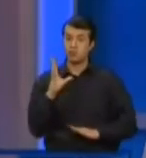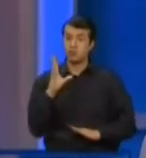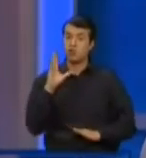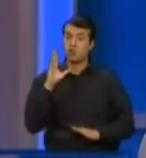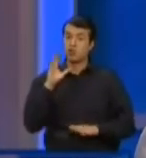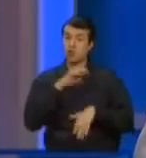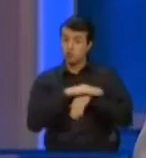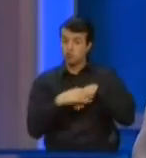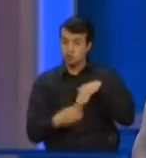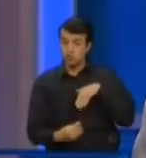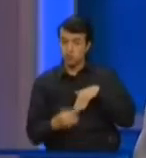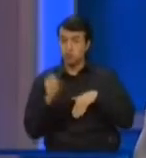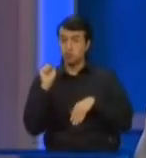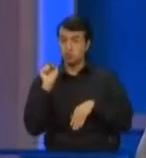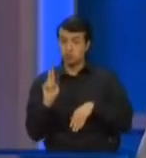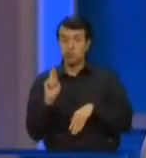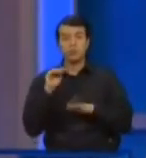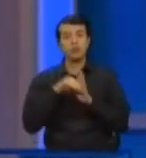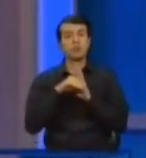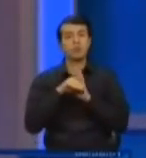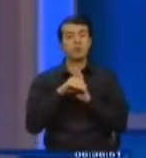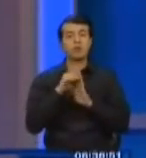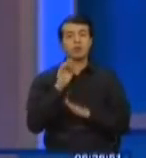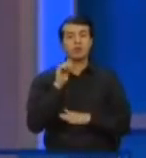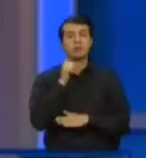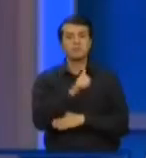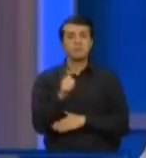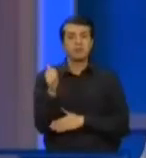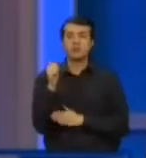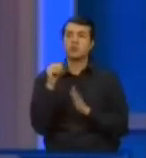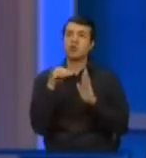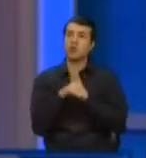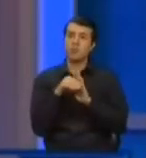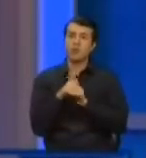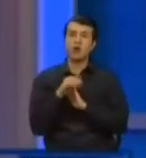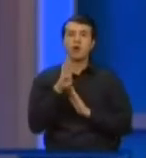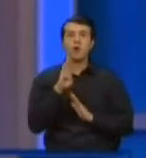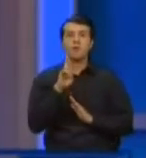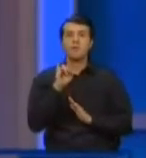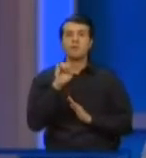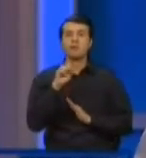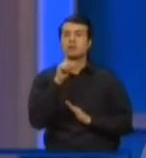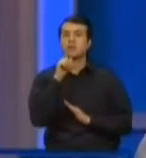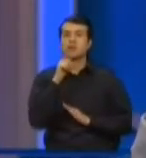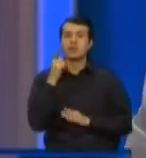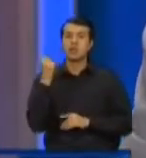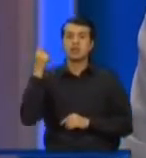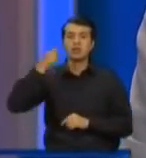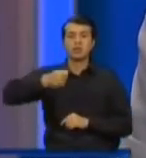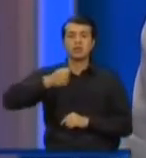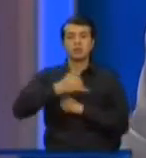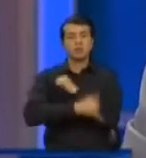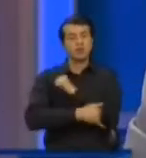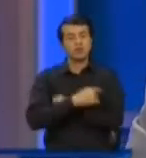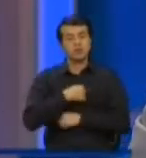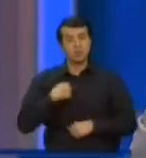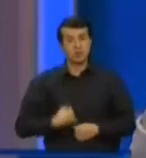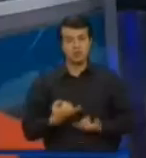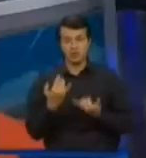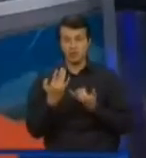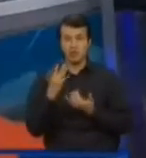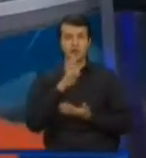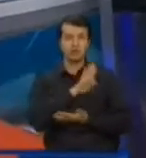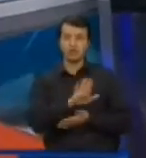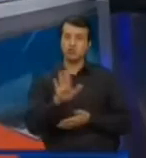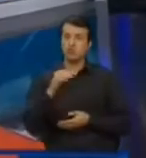este caso Brasil prefirió apostar al Banco de los BRICS, que es básicamente financiado por China, que al Banco del Sur. Sí, bueno, ahí se notan los